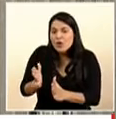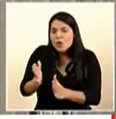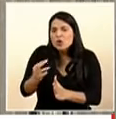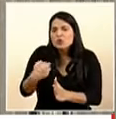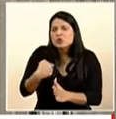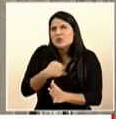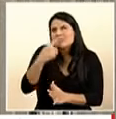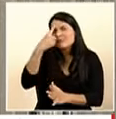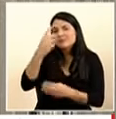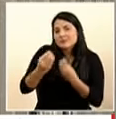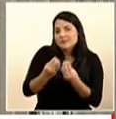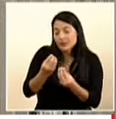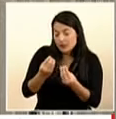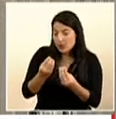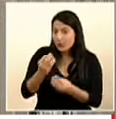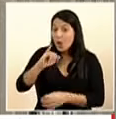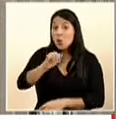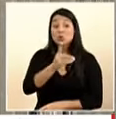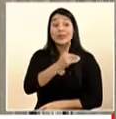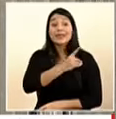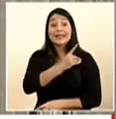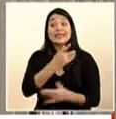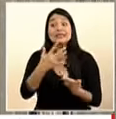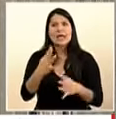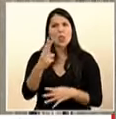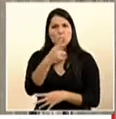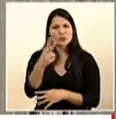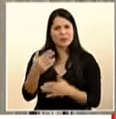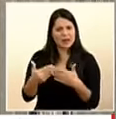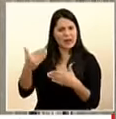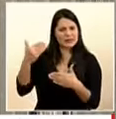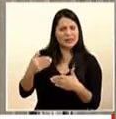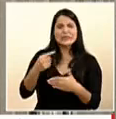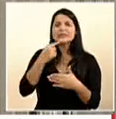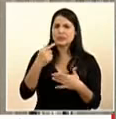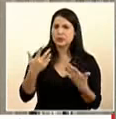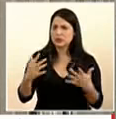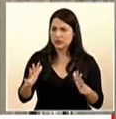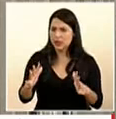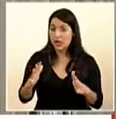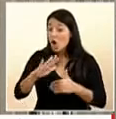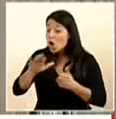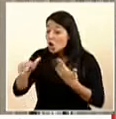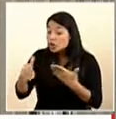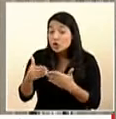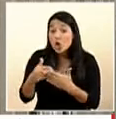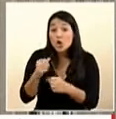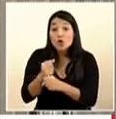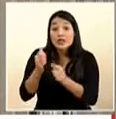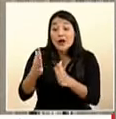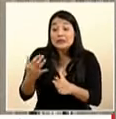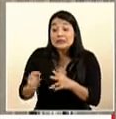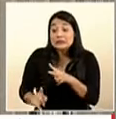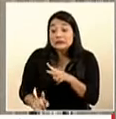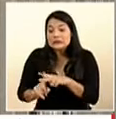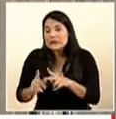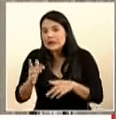un par de semanas ya había acordado que todo personal que se aísla o se